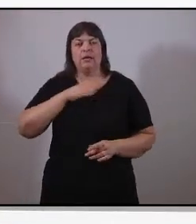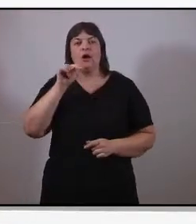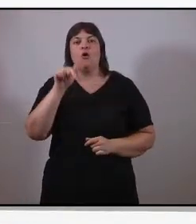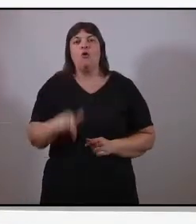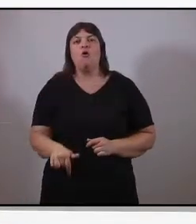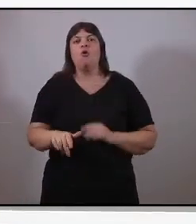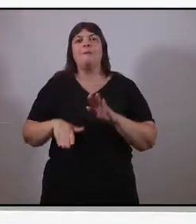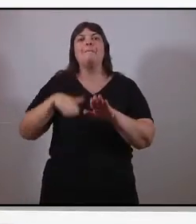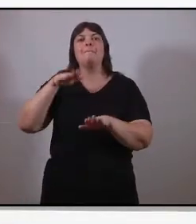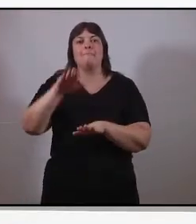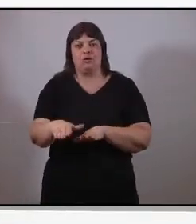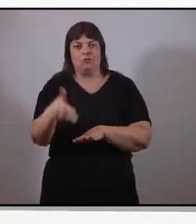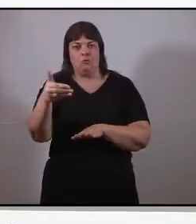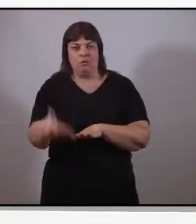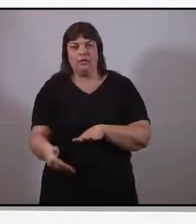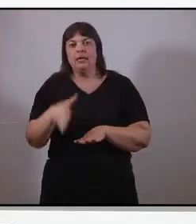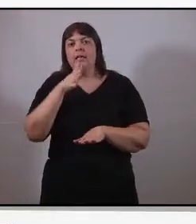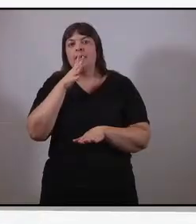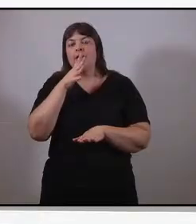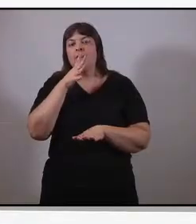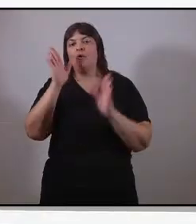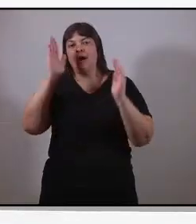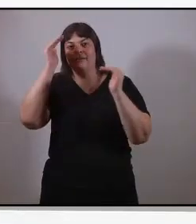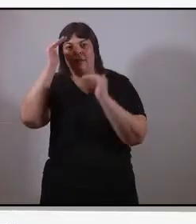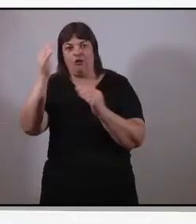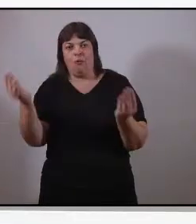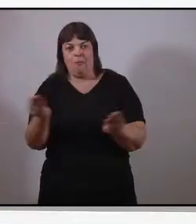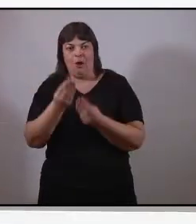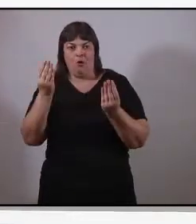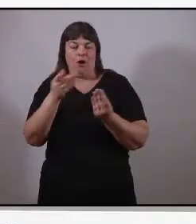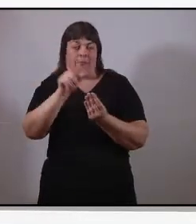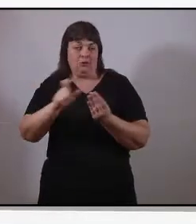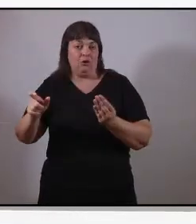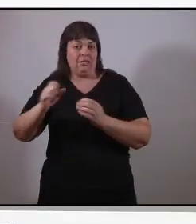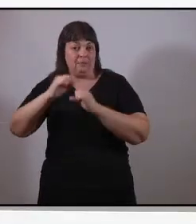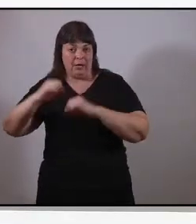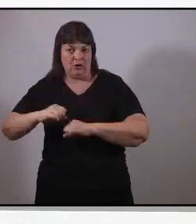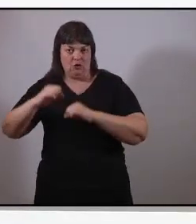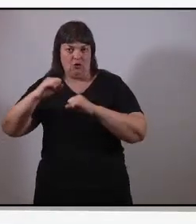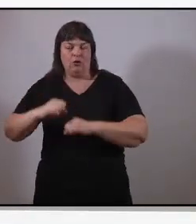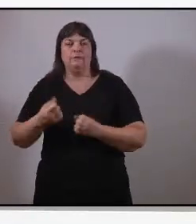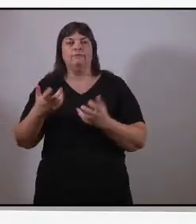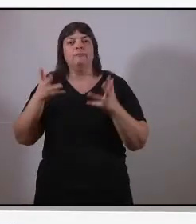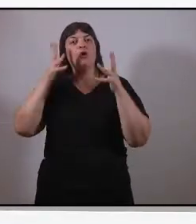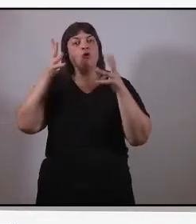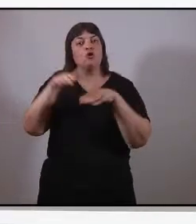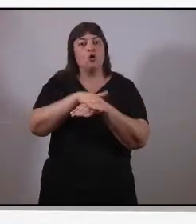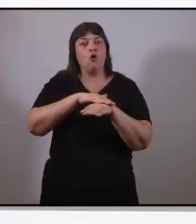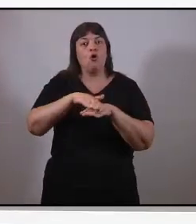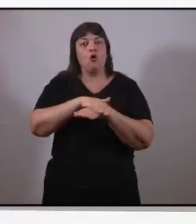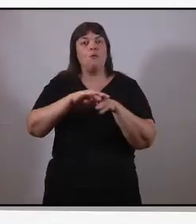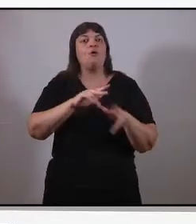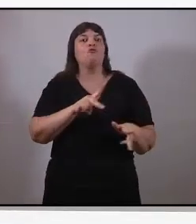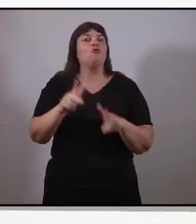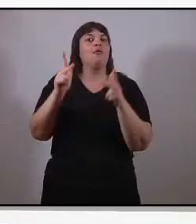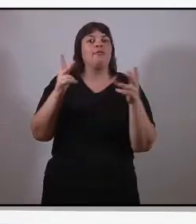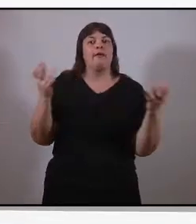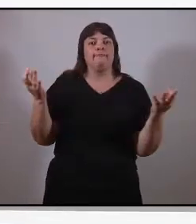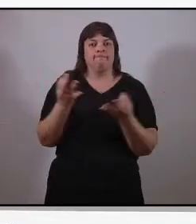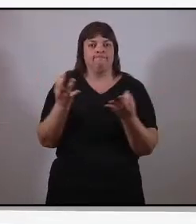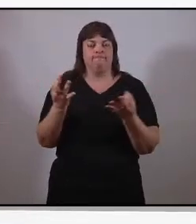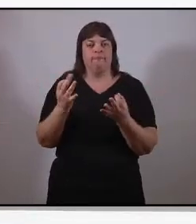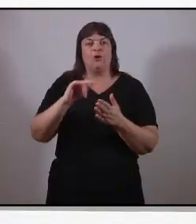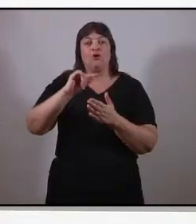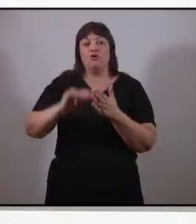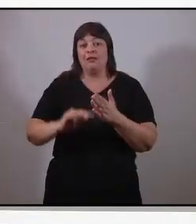un nuevo paso para mejorar la atención a las personas mayores. El Consejo de Gobierno ha autorizado la